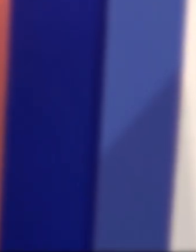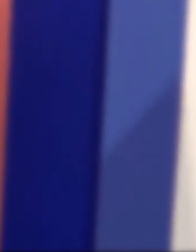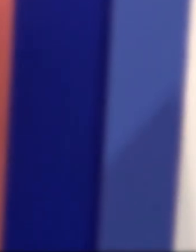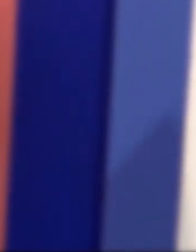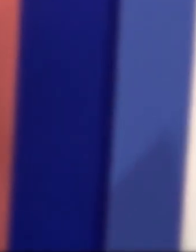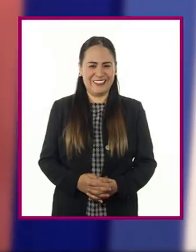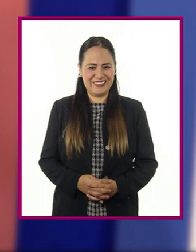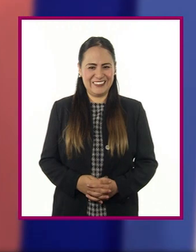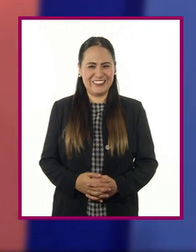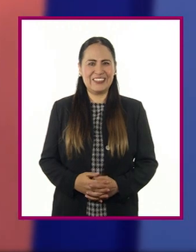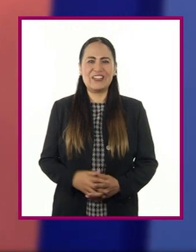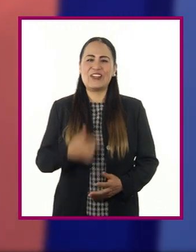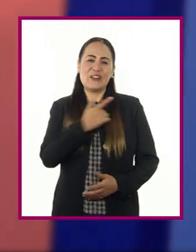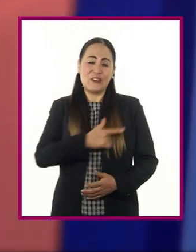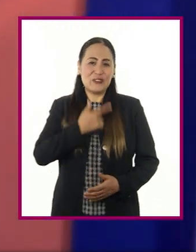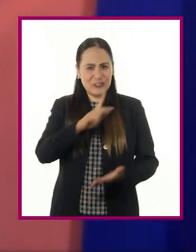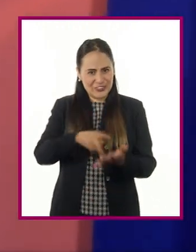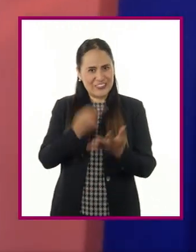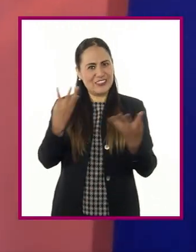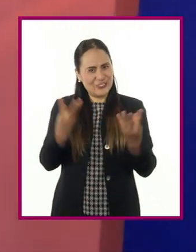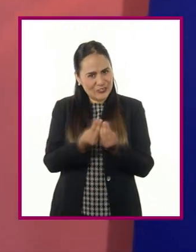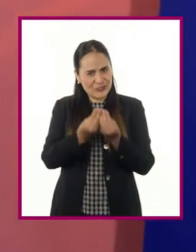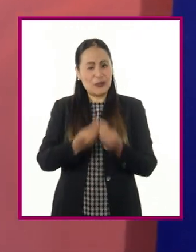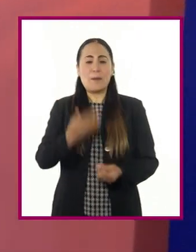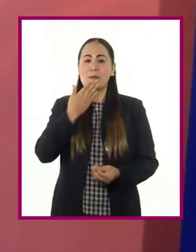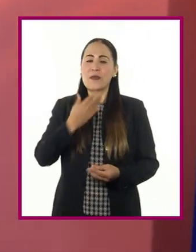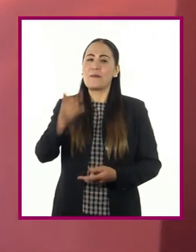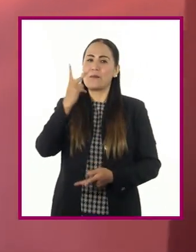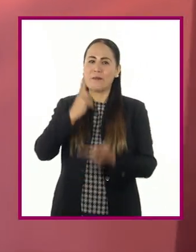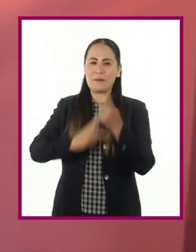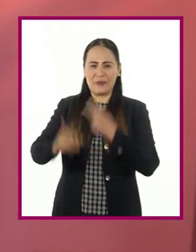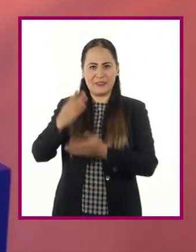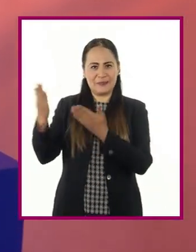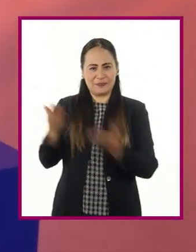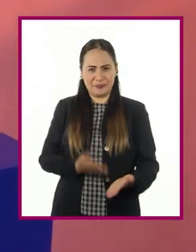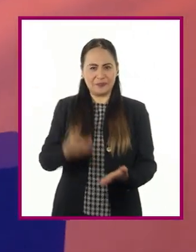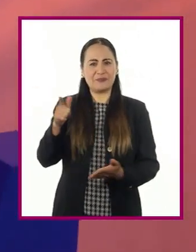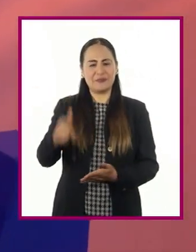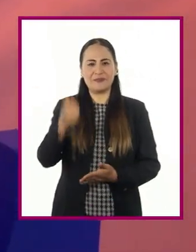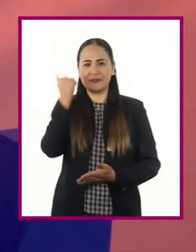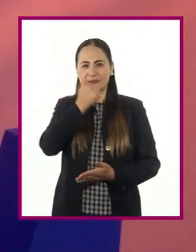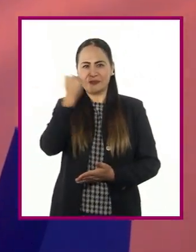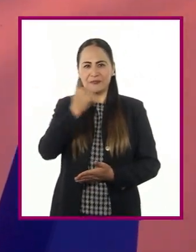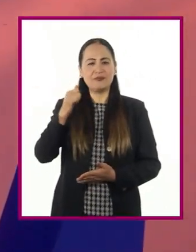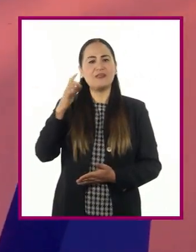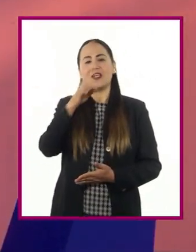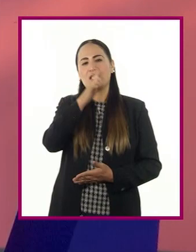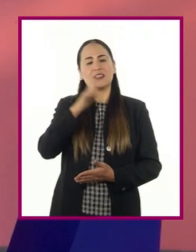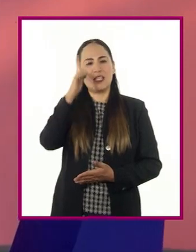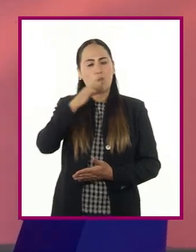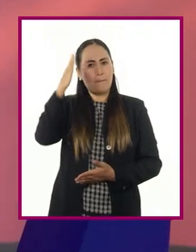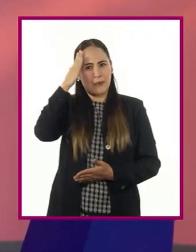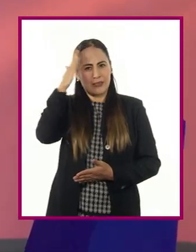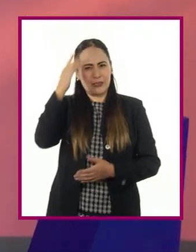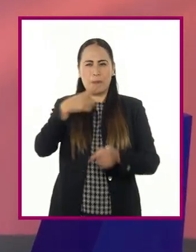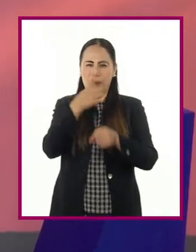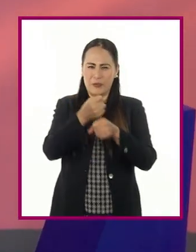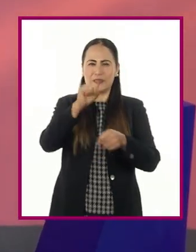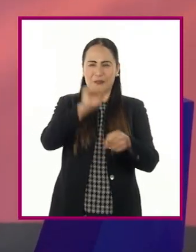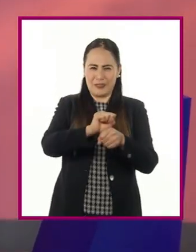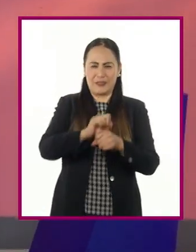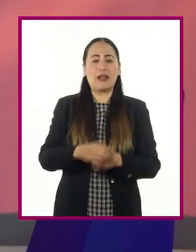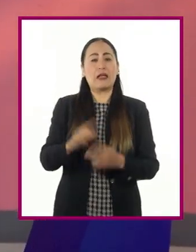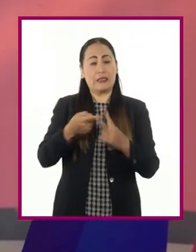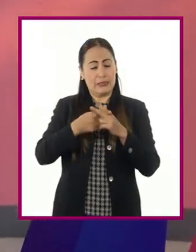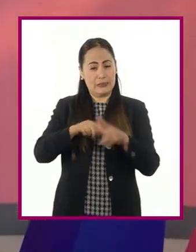qué gusto encontrarnos por aquí de nuevo. Les doy la bienvenida a las alumnas y alumnos de lengua materna de primer grado de secundaria. Antes de iniciar,